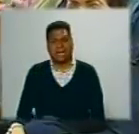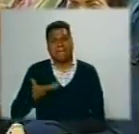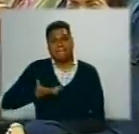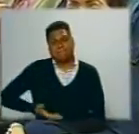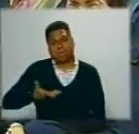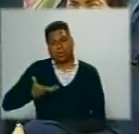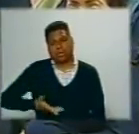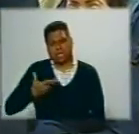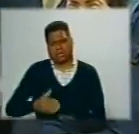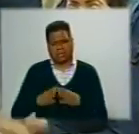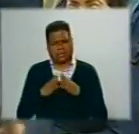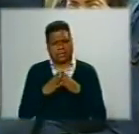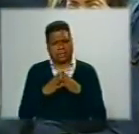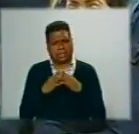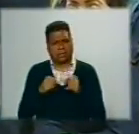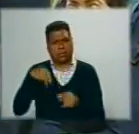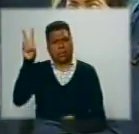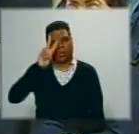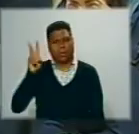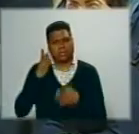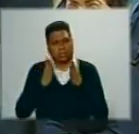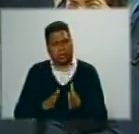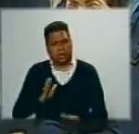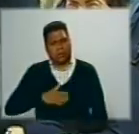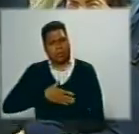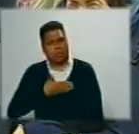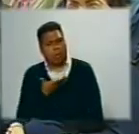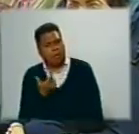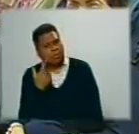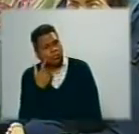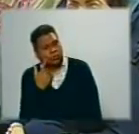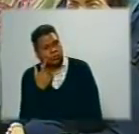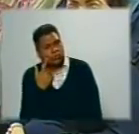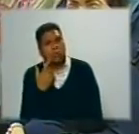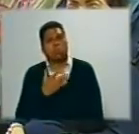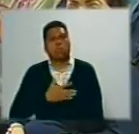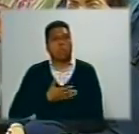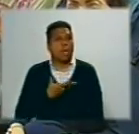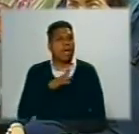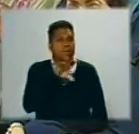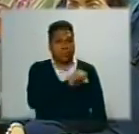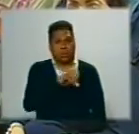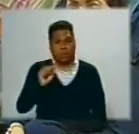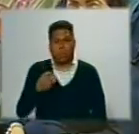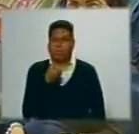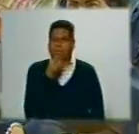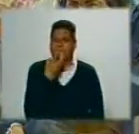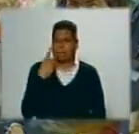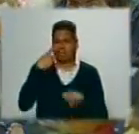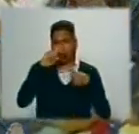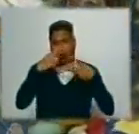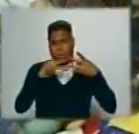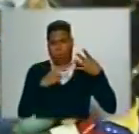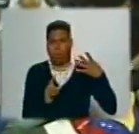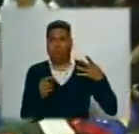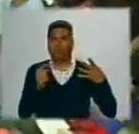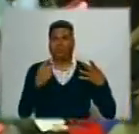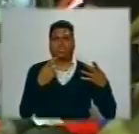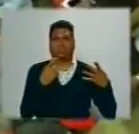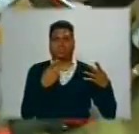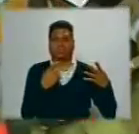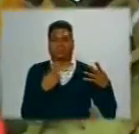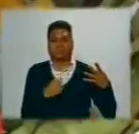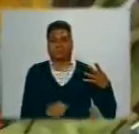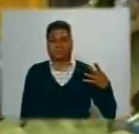que todos los venezolanos podamos tener acceso a los bienes y servicios. Que